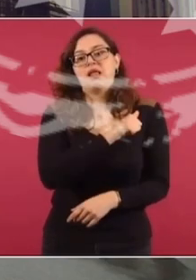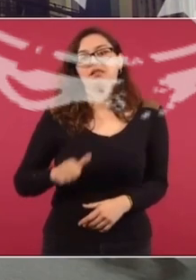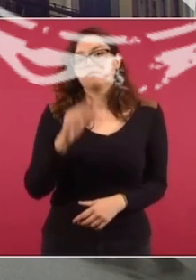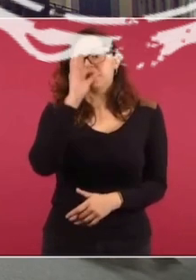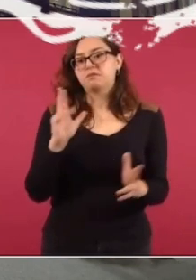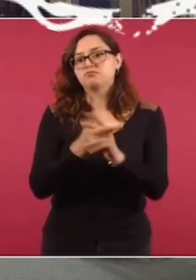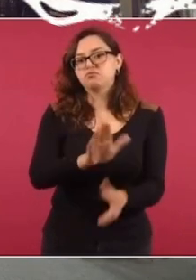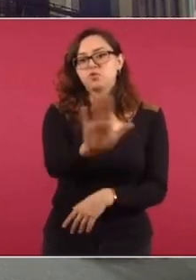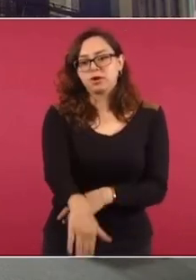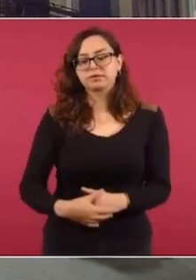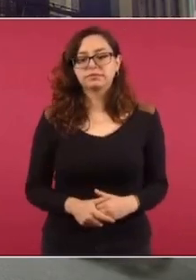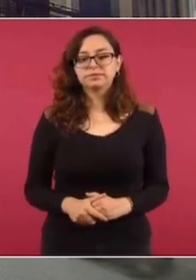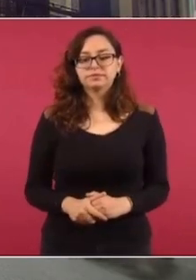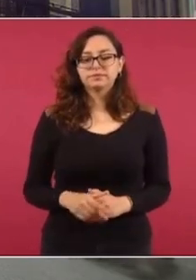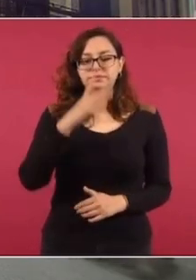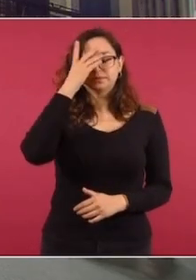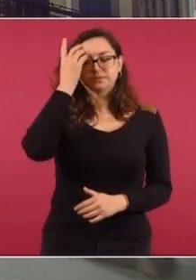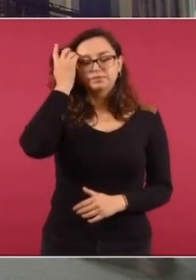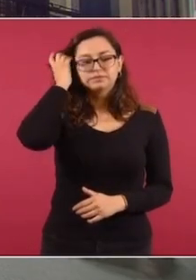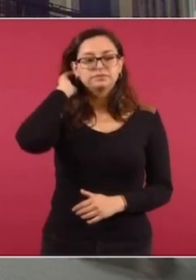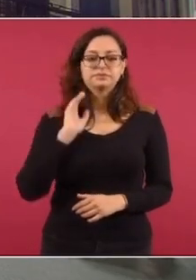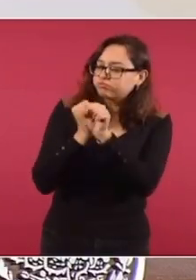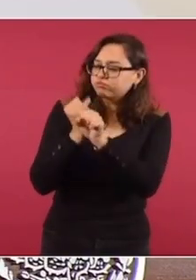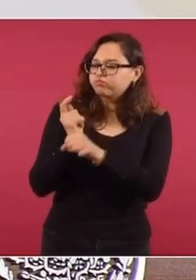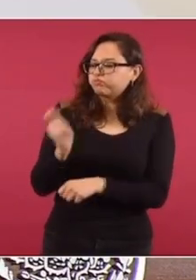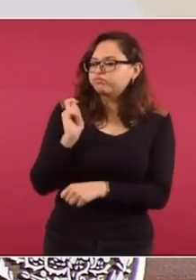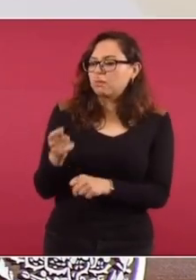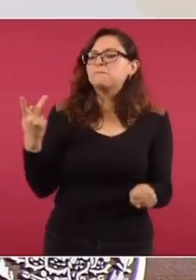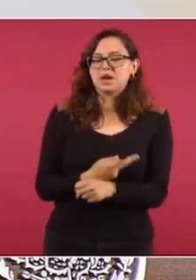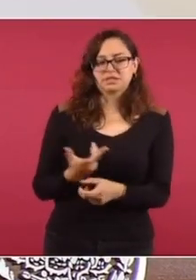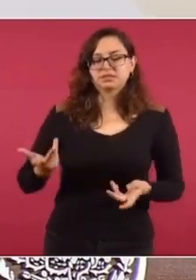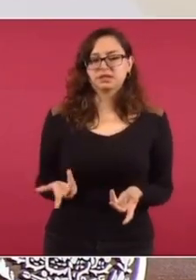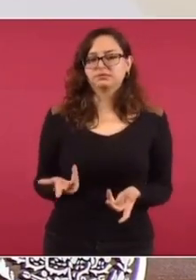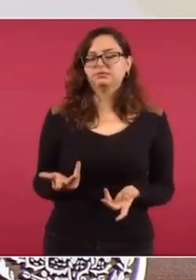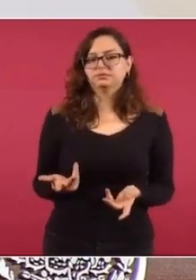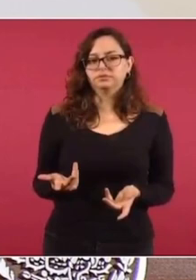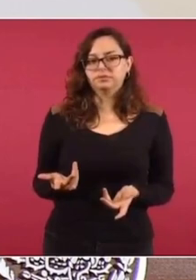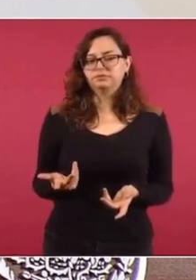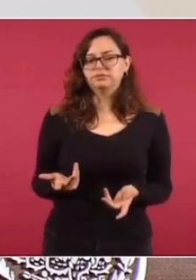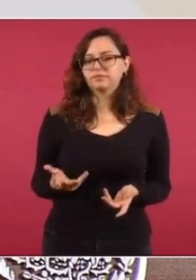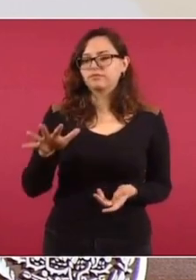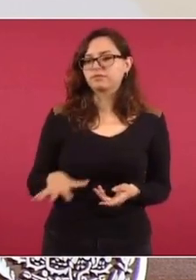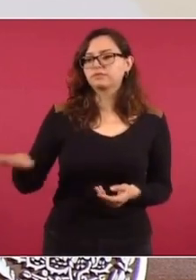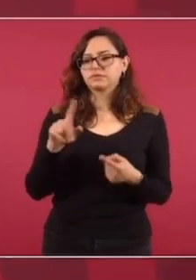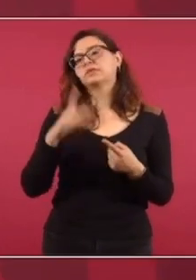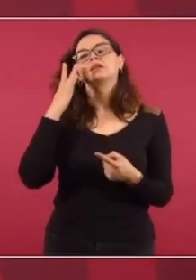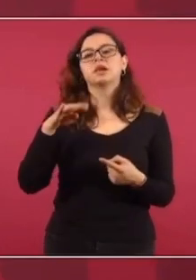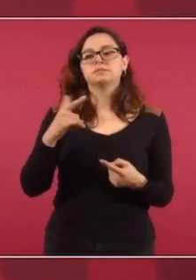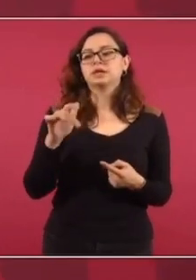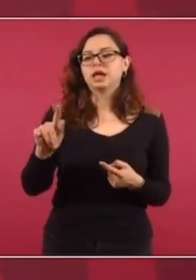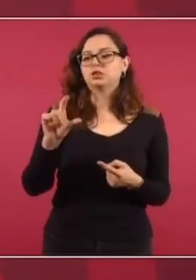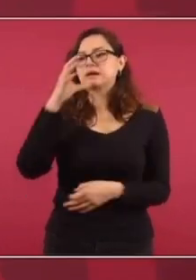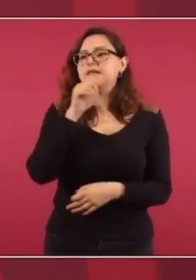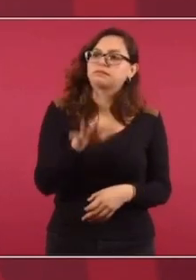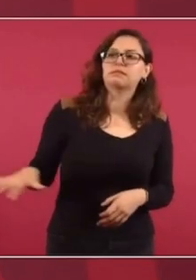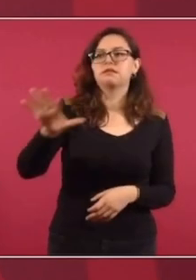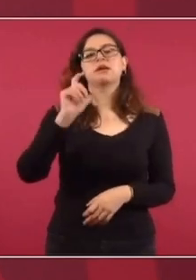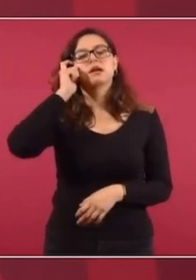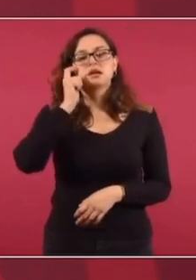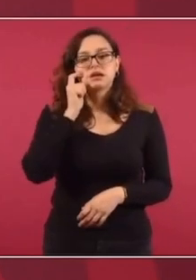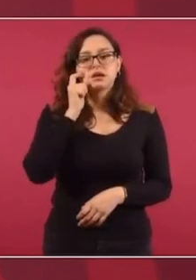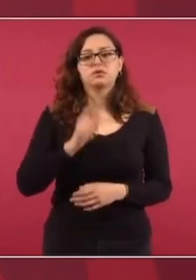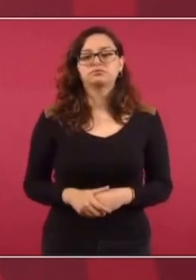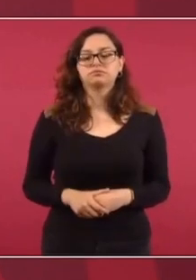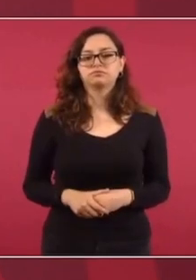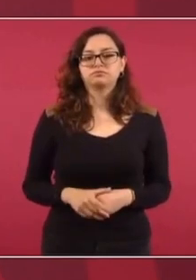Bueno, se está haciendo la investigación sobre estos lamentables hechos en San Miguel Totolapan, en la Tierra Caliente, en Guerrero. Está